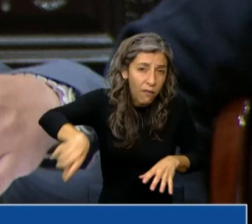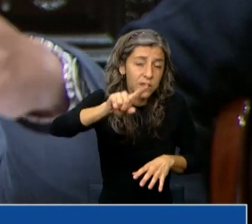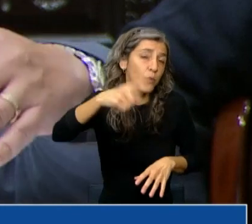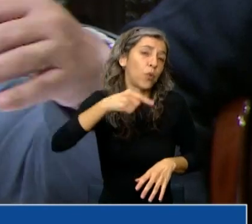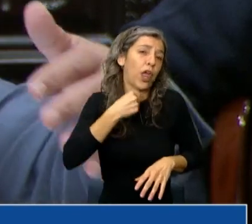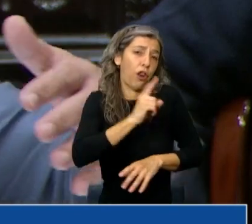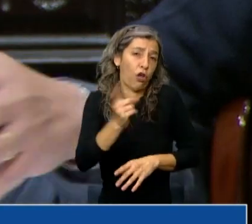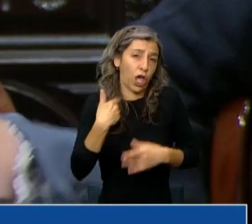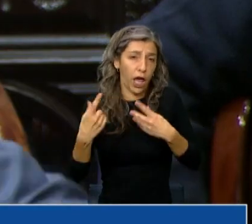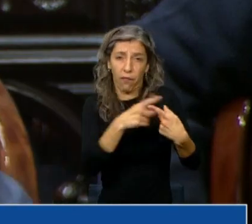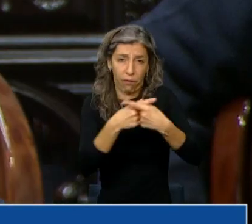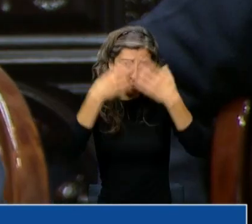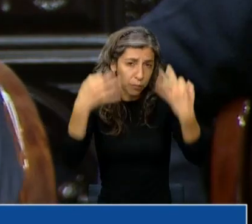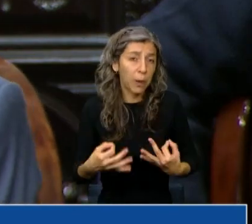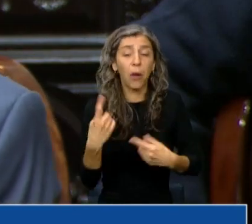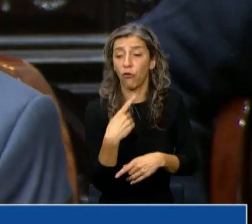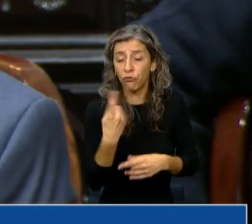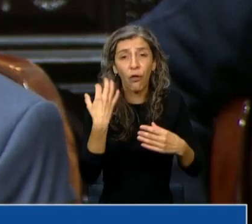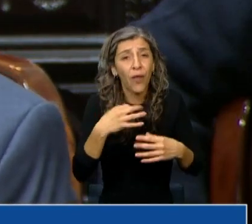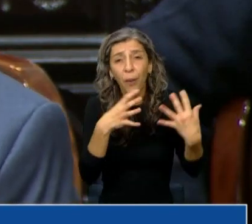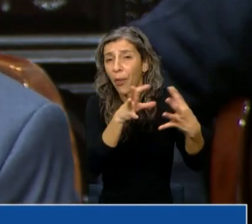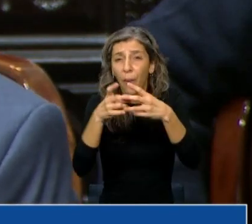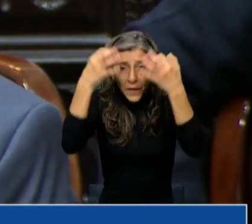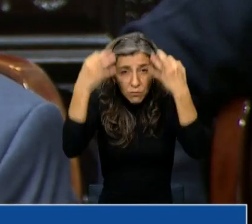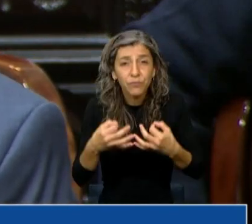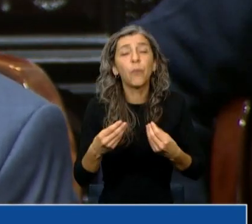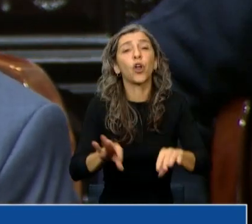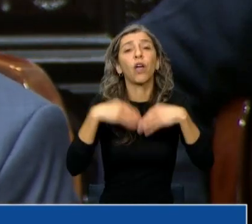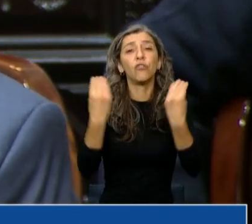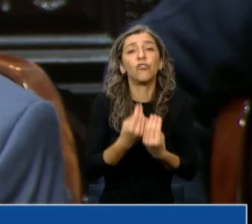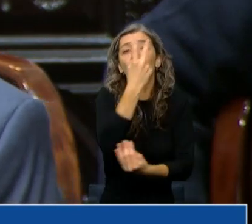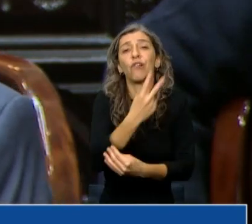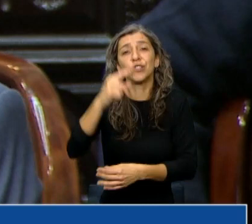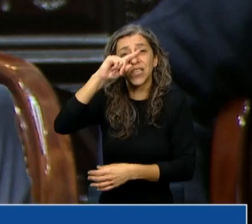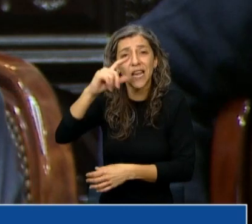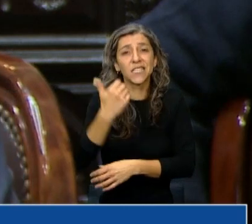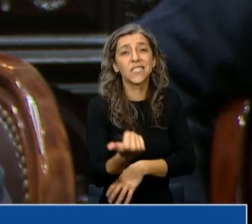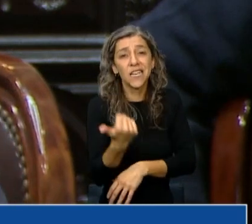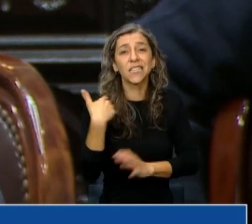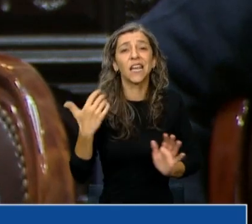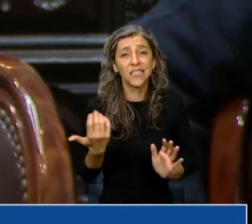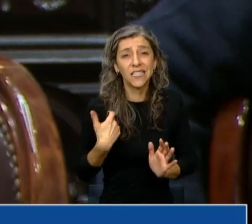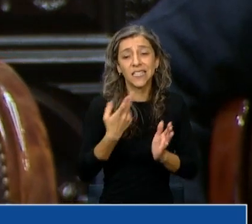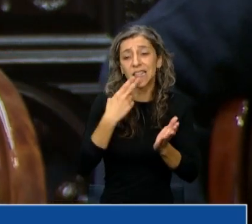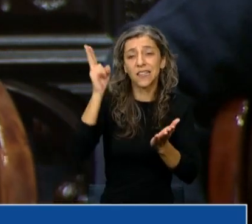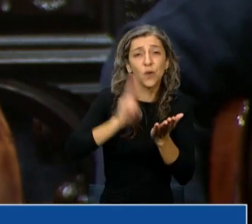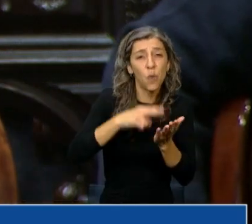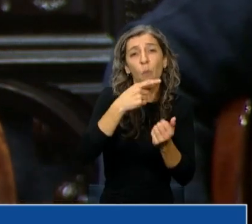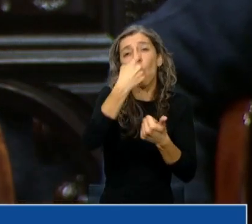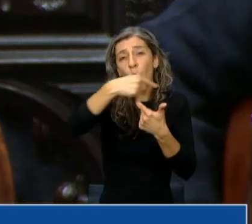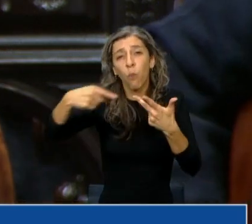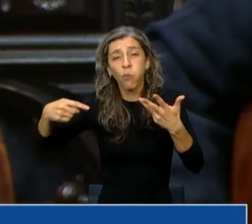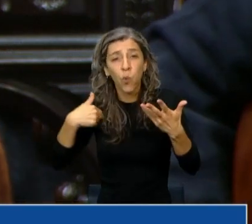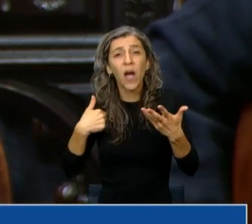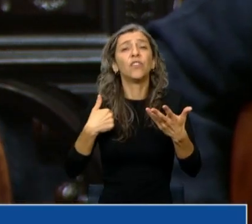porque hay que discutir una matriz tributaria, que hay 276 exenciones, deducciones y